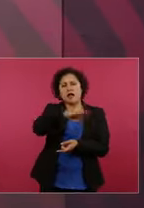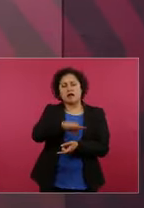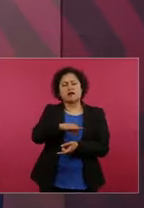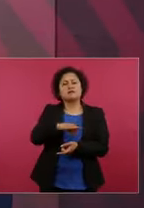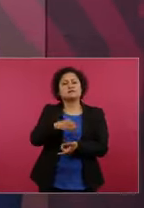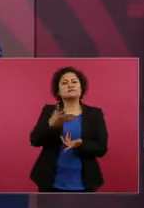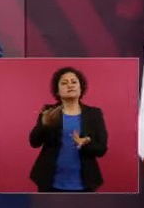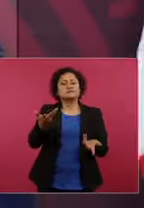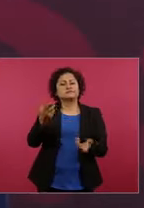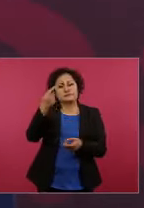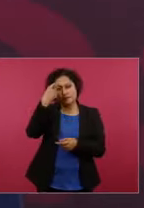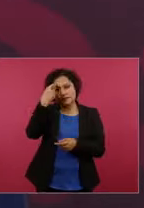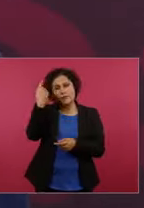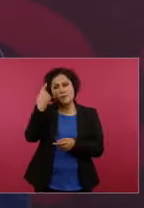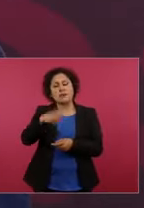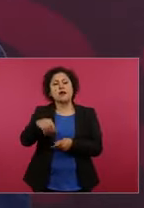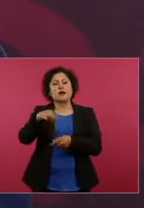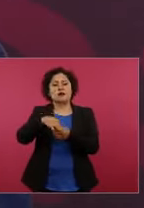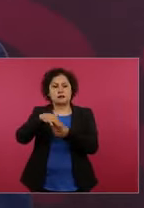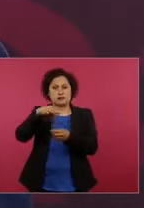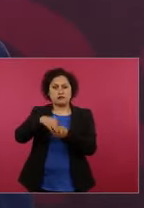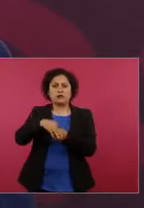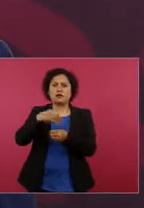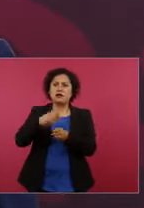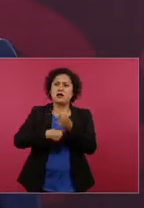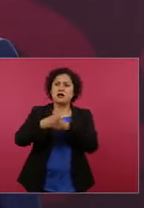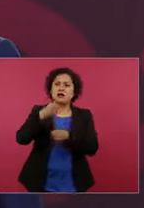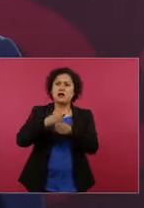en la elección de